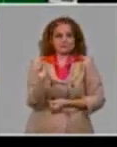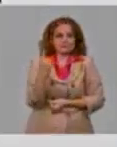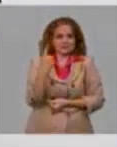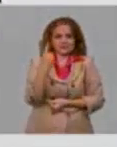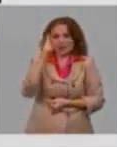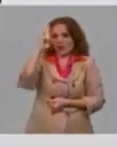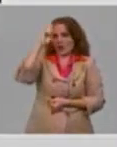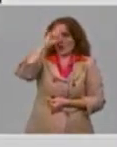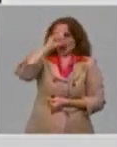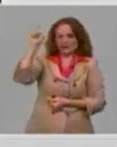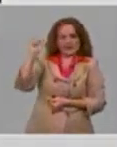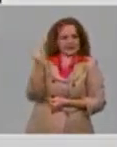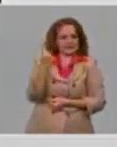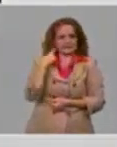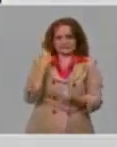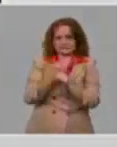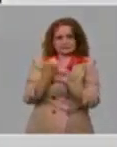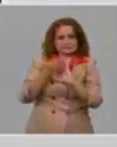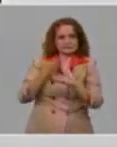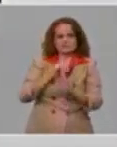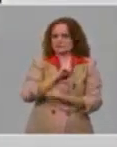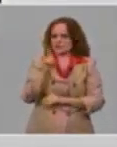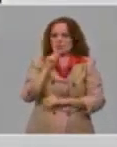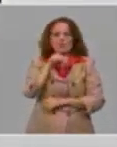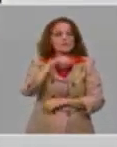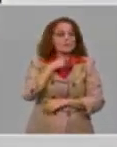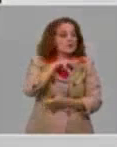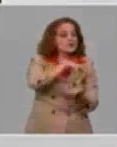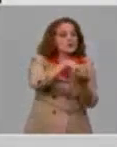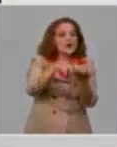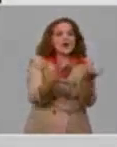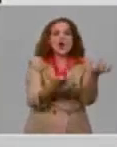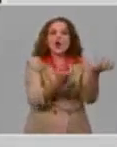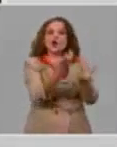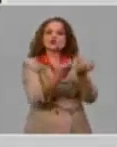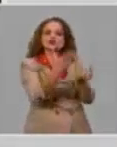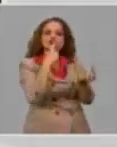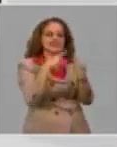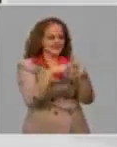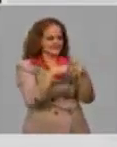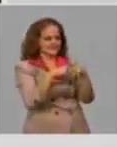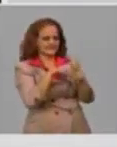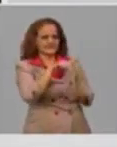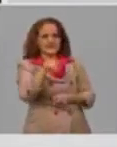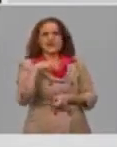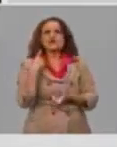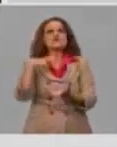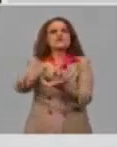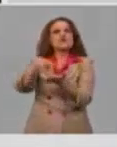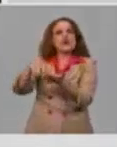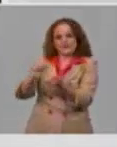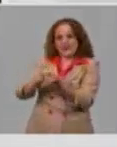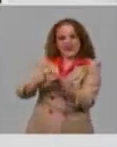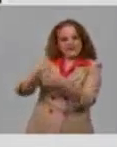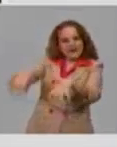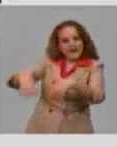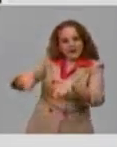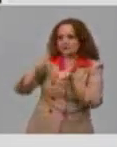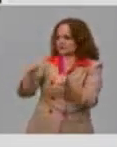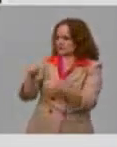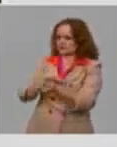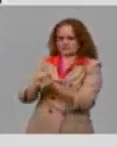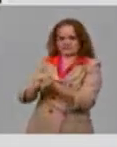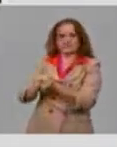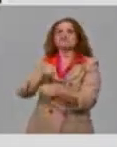reparado cocinas, hemos hecho lavanderías nuevas y hemos estado trabajando directamente con las autoridades de salud de cada